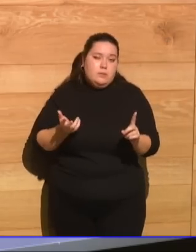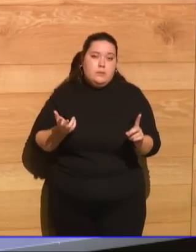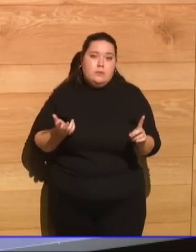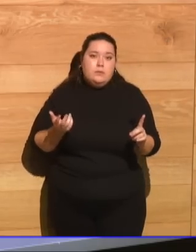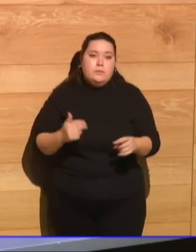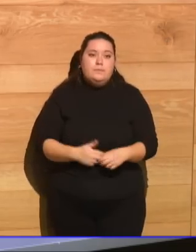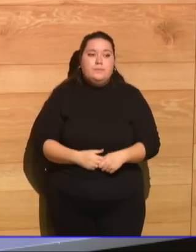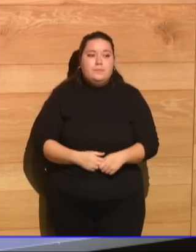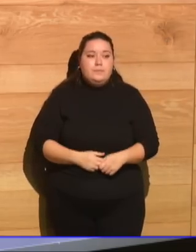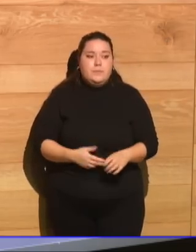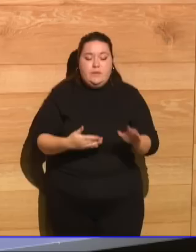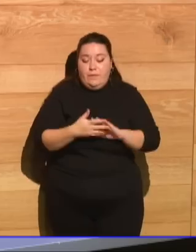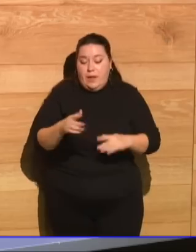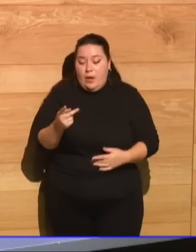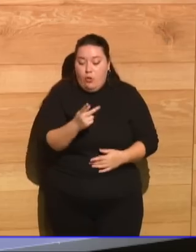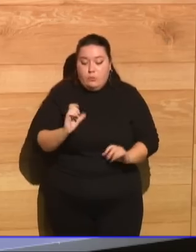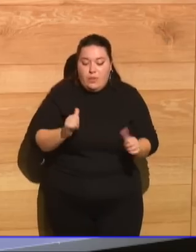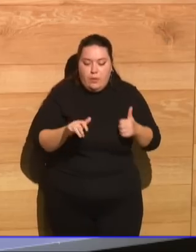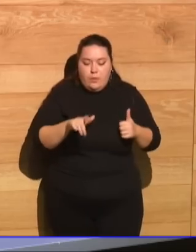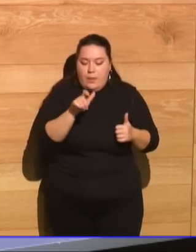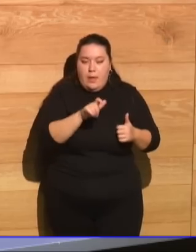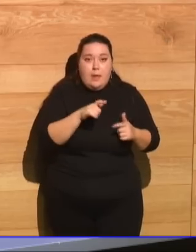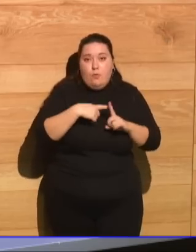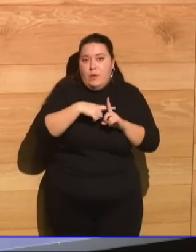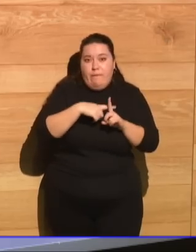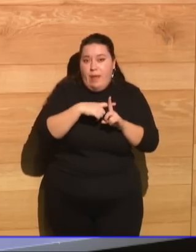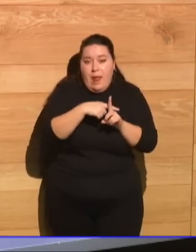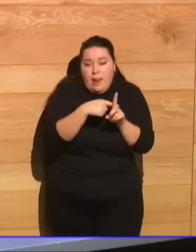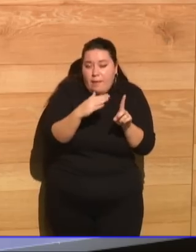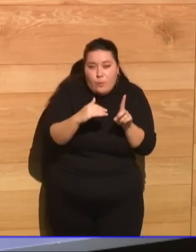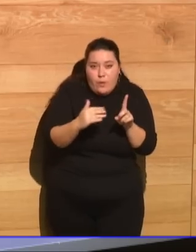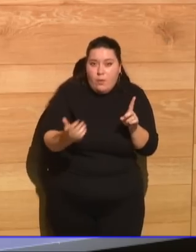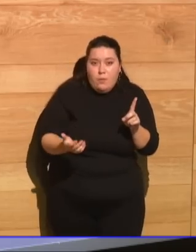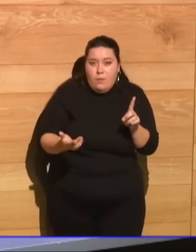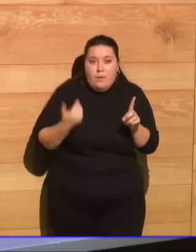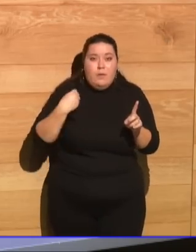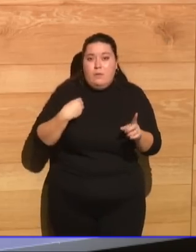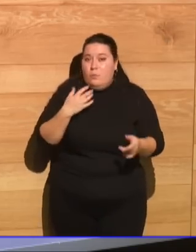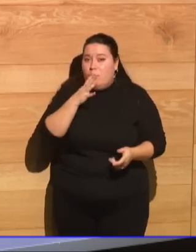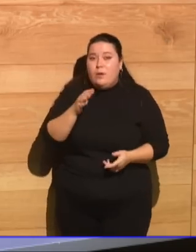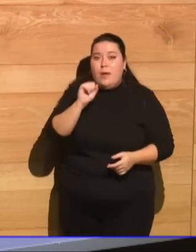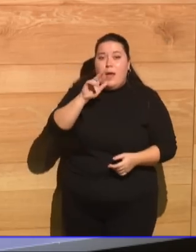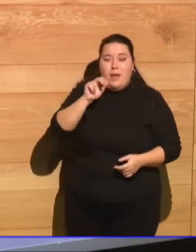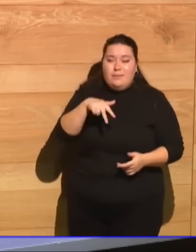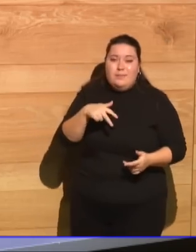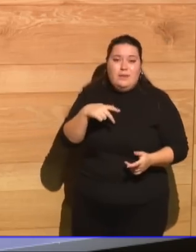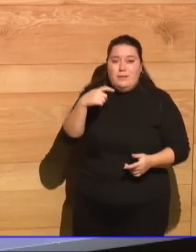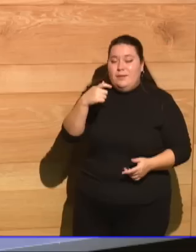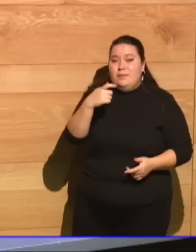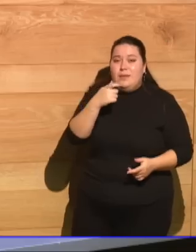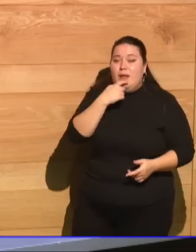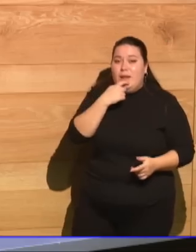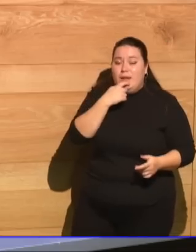dos desde muy abajo, entre otras cosas, porque Alan Parker era un chaval del norte de Londres. Es